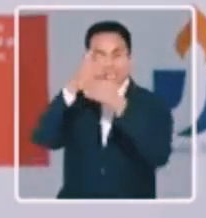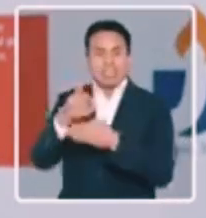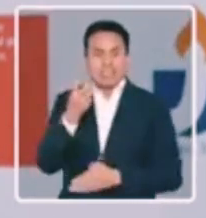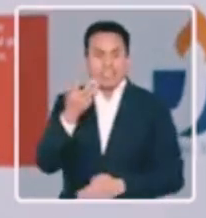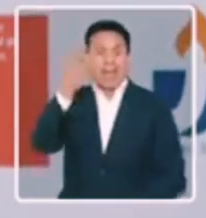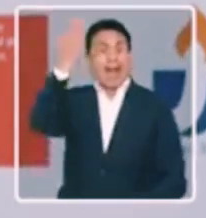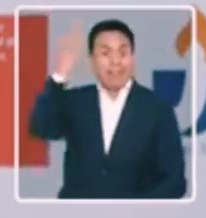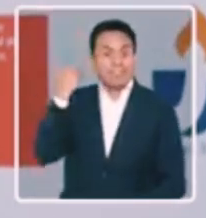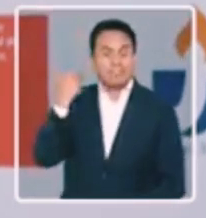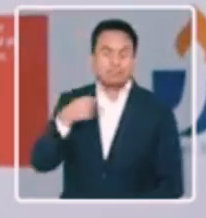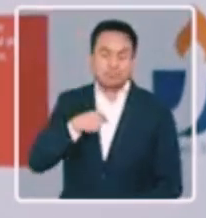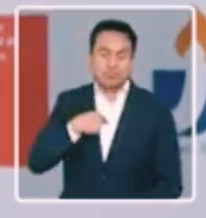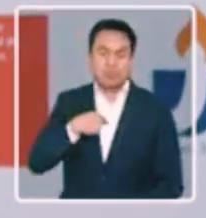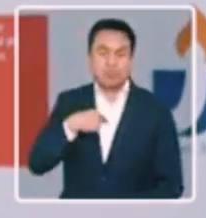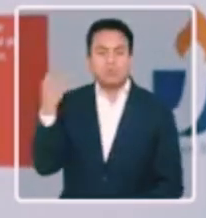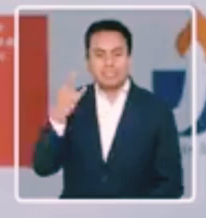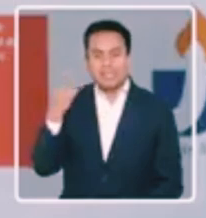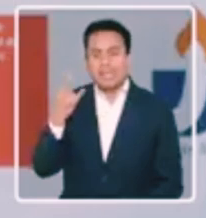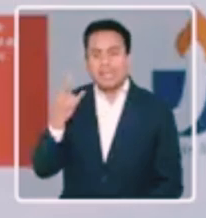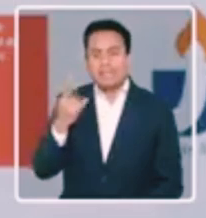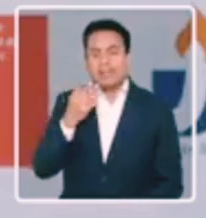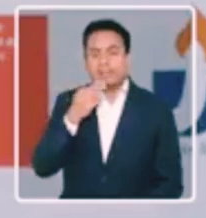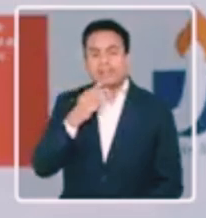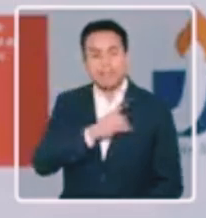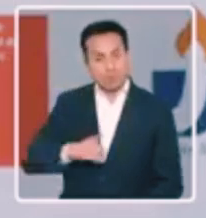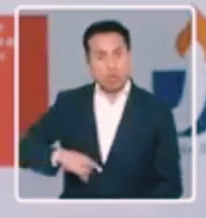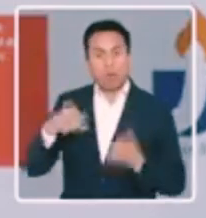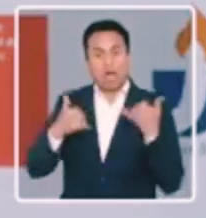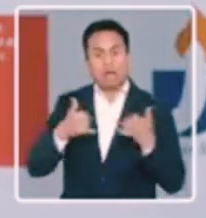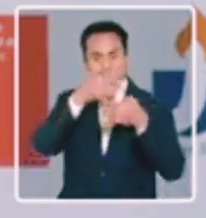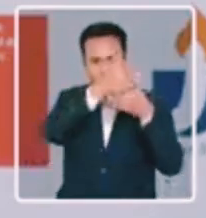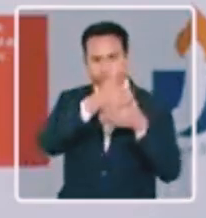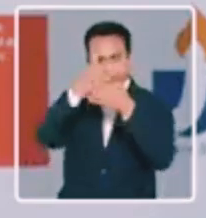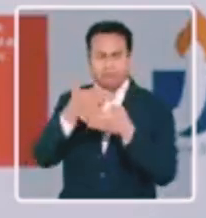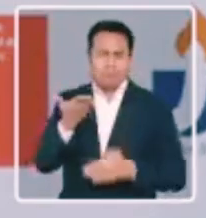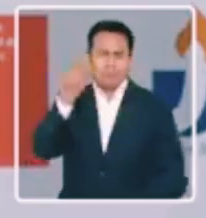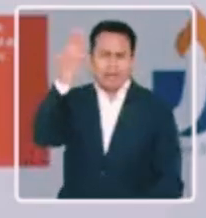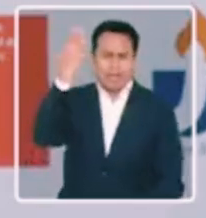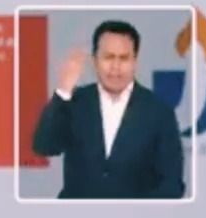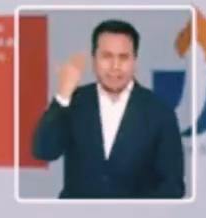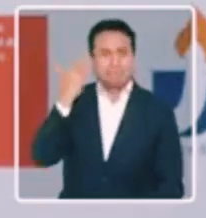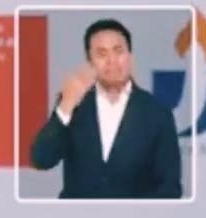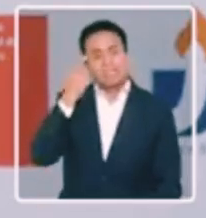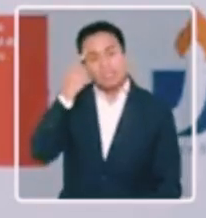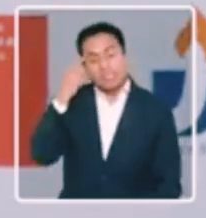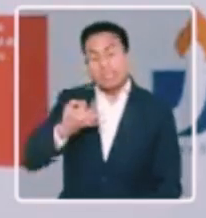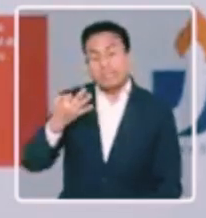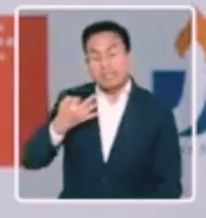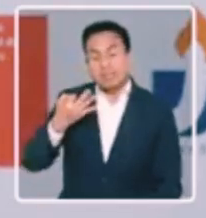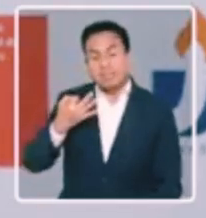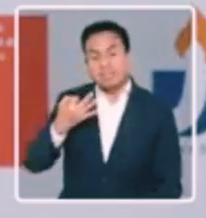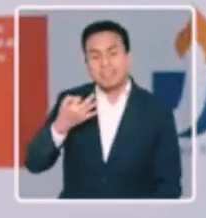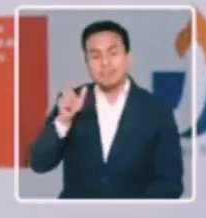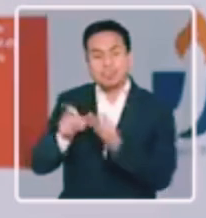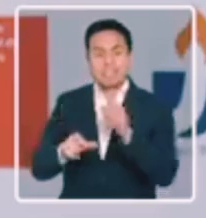semana cuando estaba en la universidad incluso cuando ya era diputado jugaba como tres veces a la semana y efectivamente a los